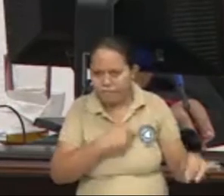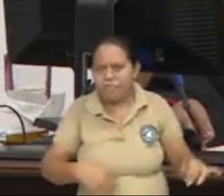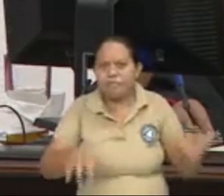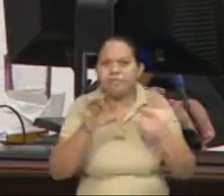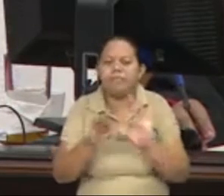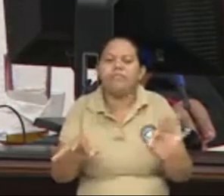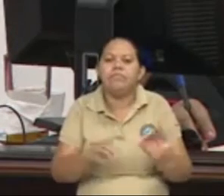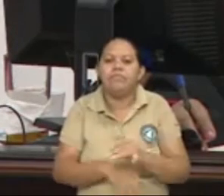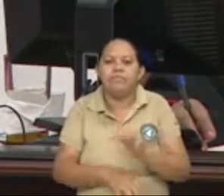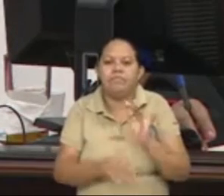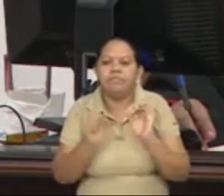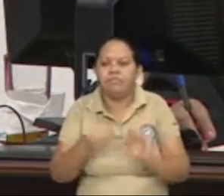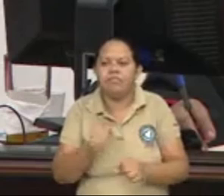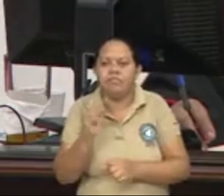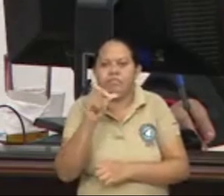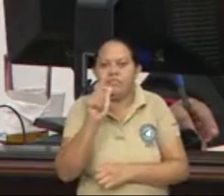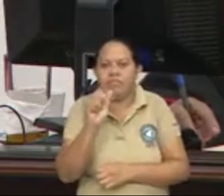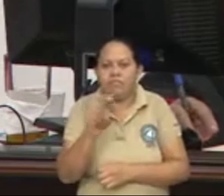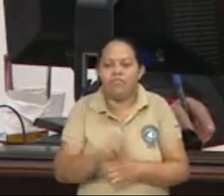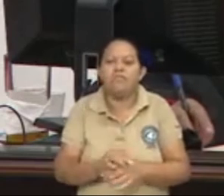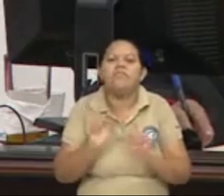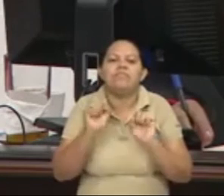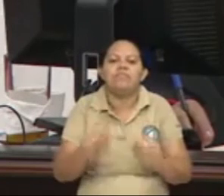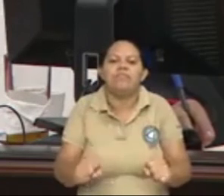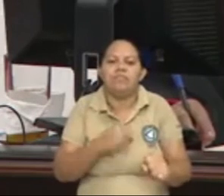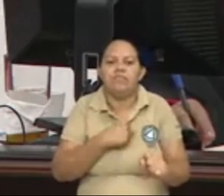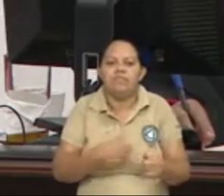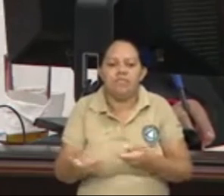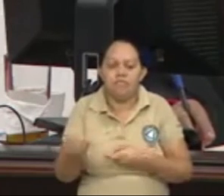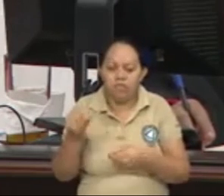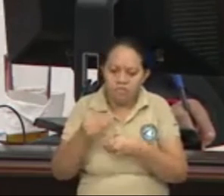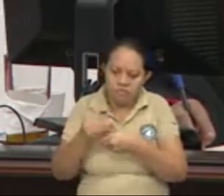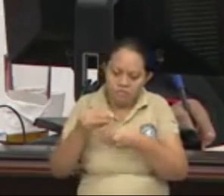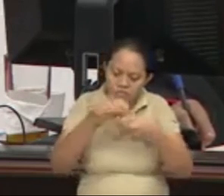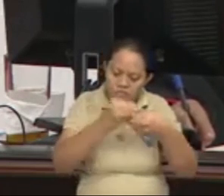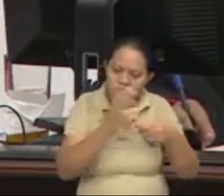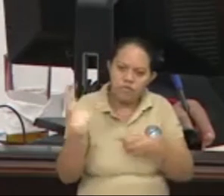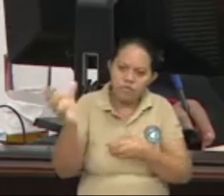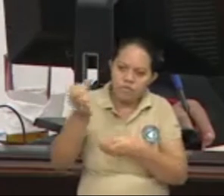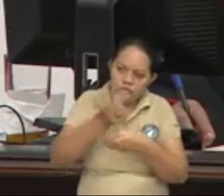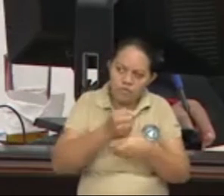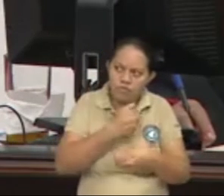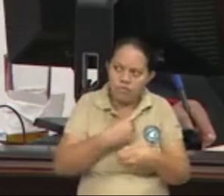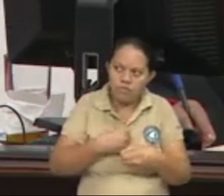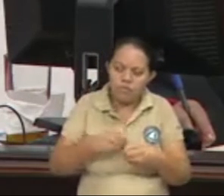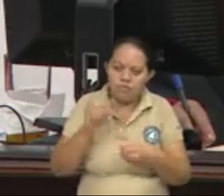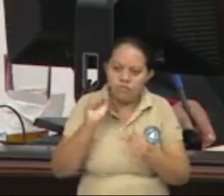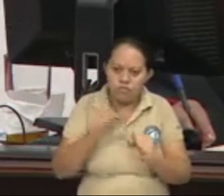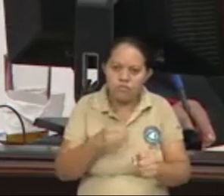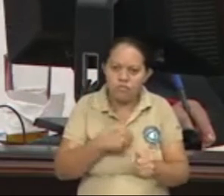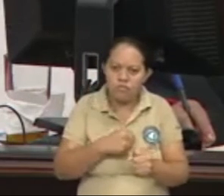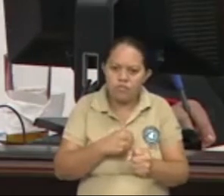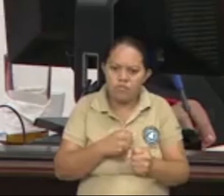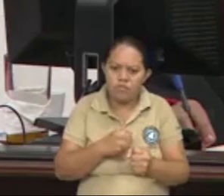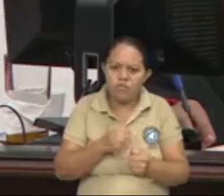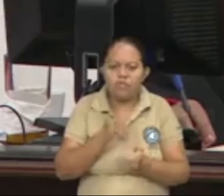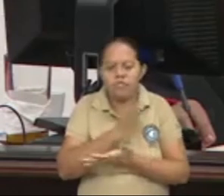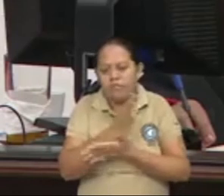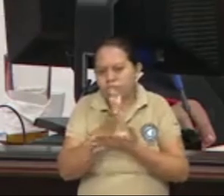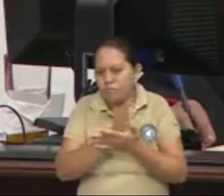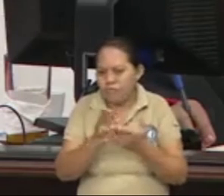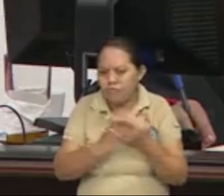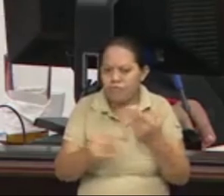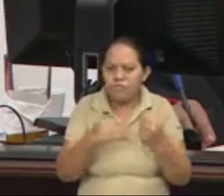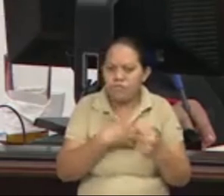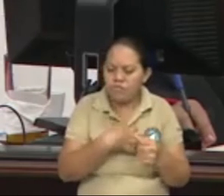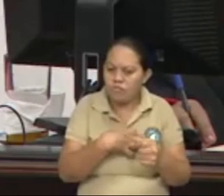descentralizado, la cooperación técnica, la cooperación no reembolsable y la reembolsable de carácter concesional que afecten directa o